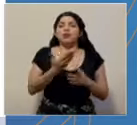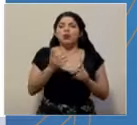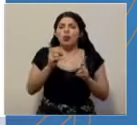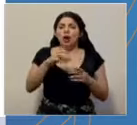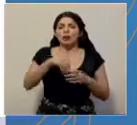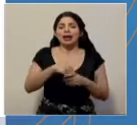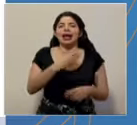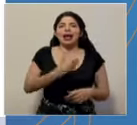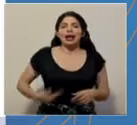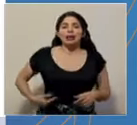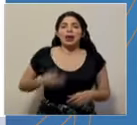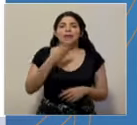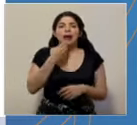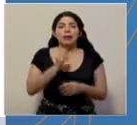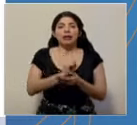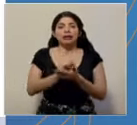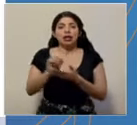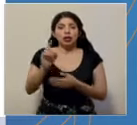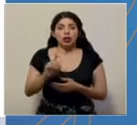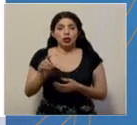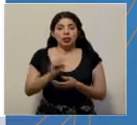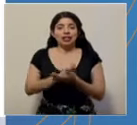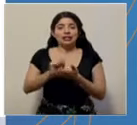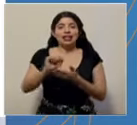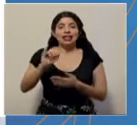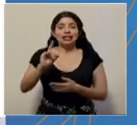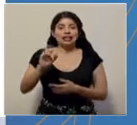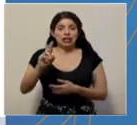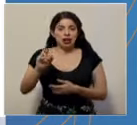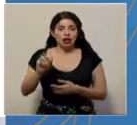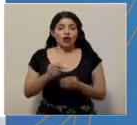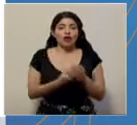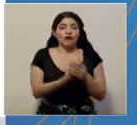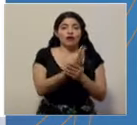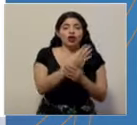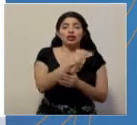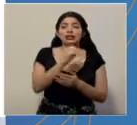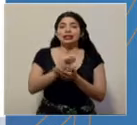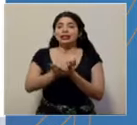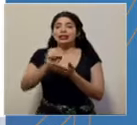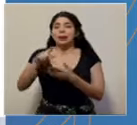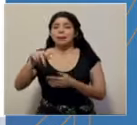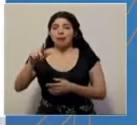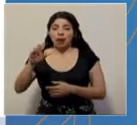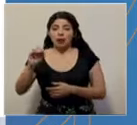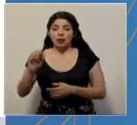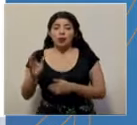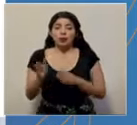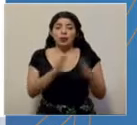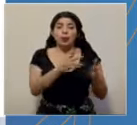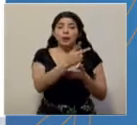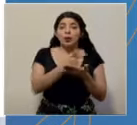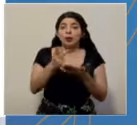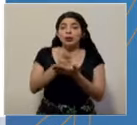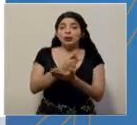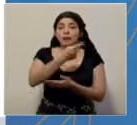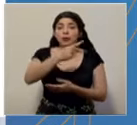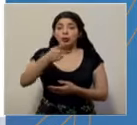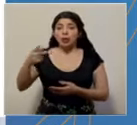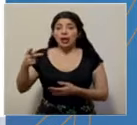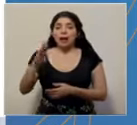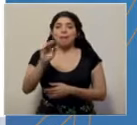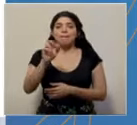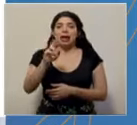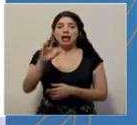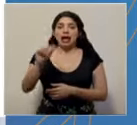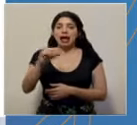Barba, Santo Domingo, San Isidro, Flores y San Pablo. Y para la provincia de Punta Arenas, los distritos de